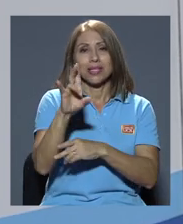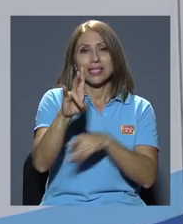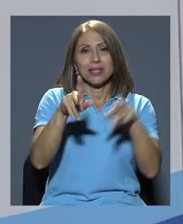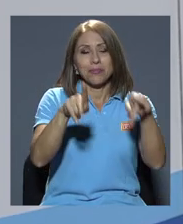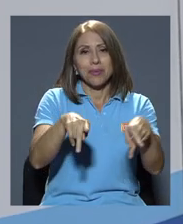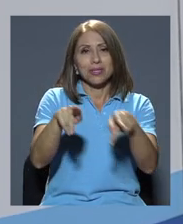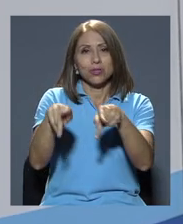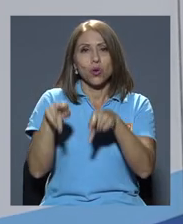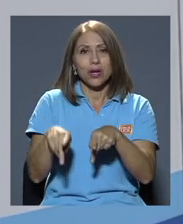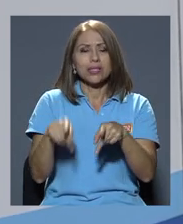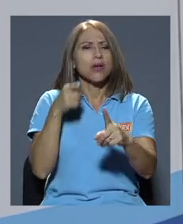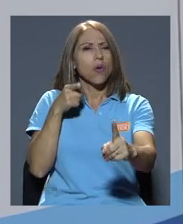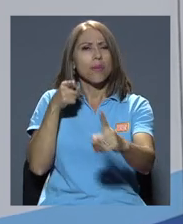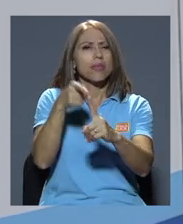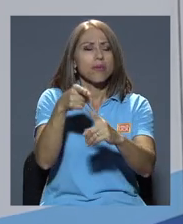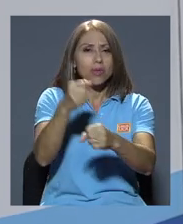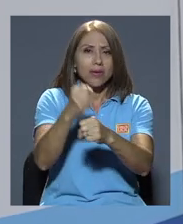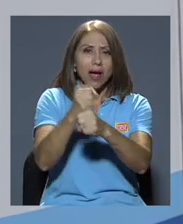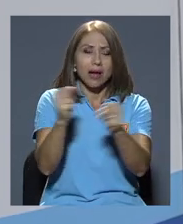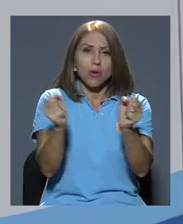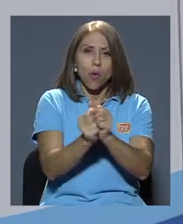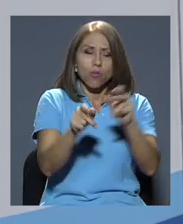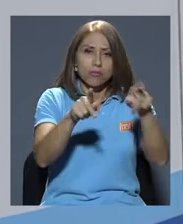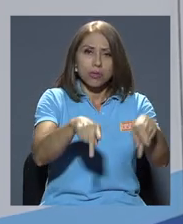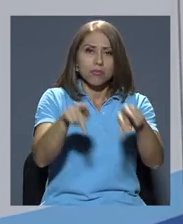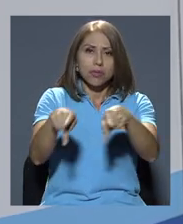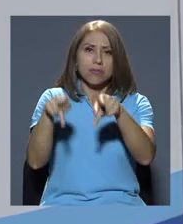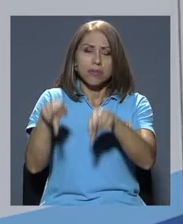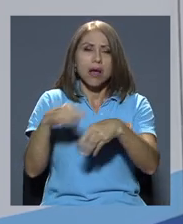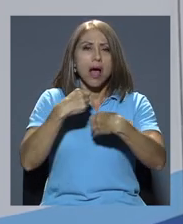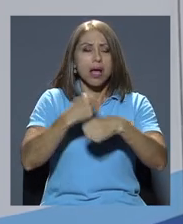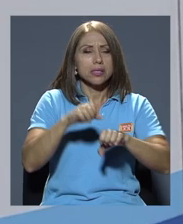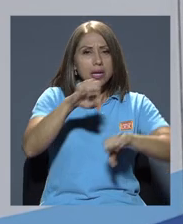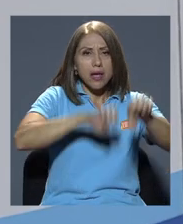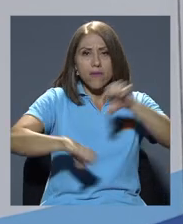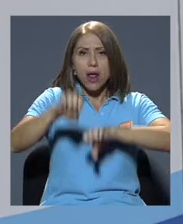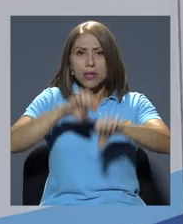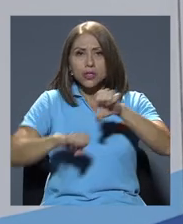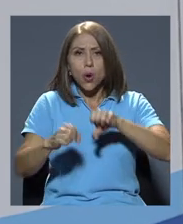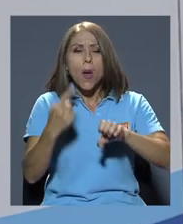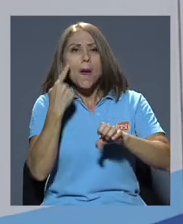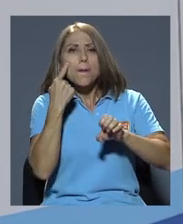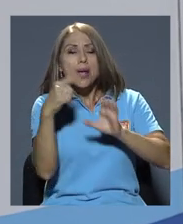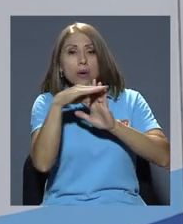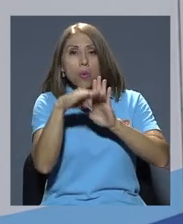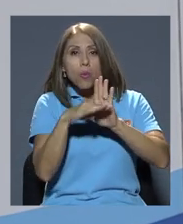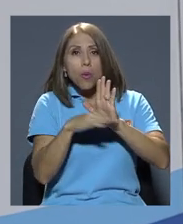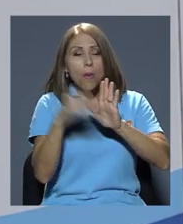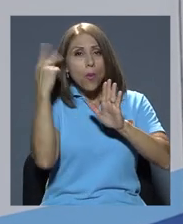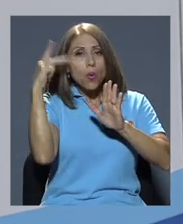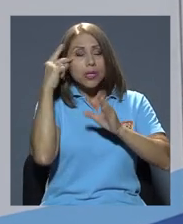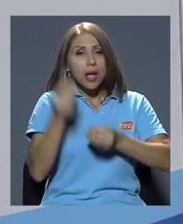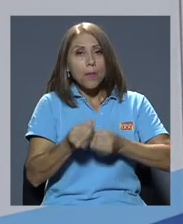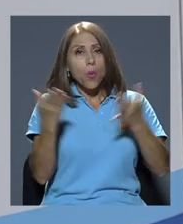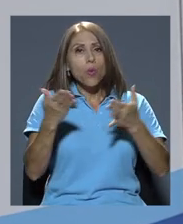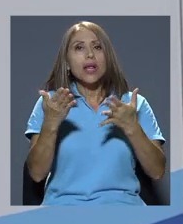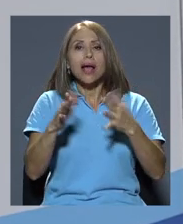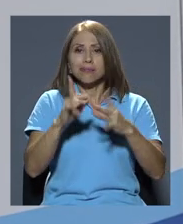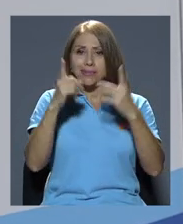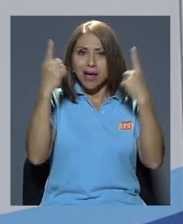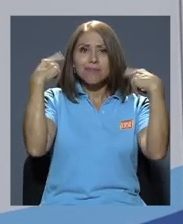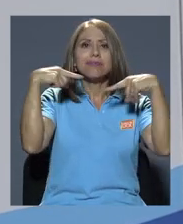finalidad de ir a trabajar con la población hacer una evaluación ver cómo la política pública se materializa y cómo a través de una evaluación